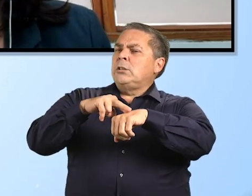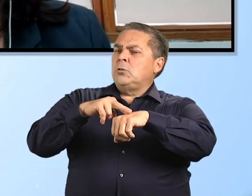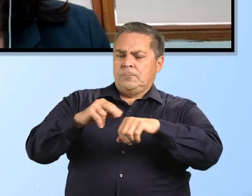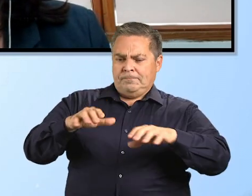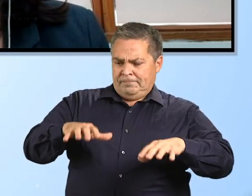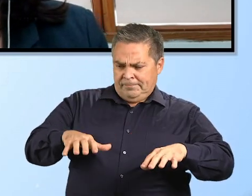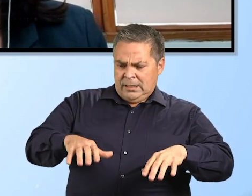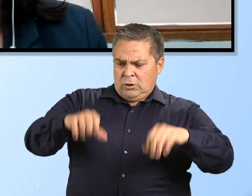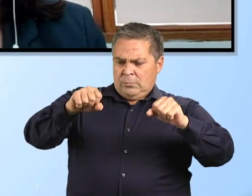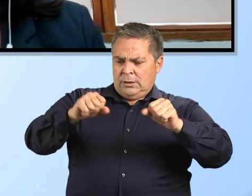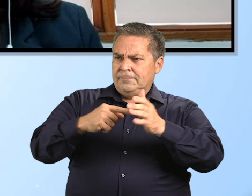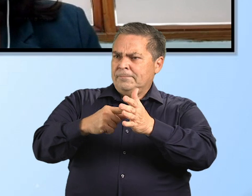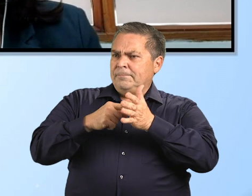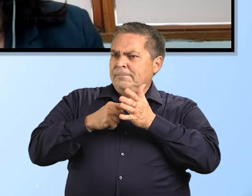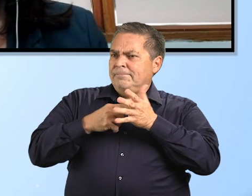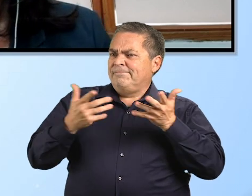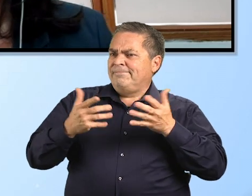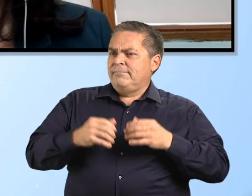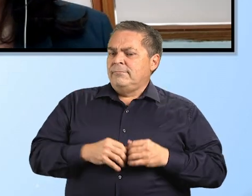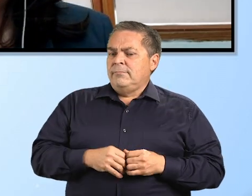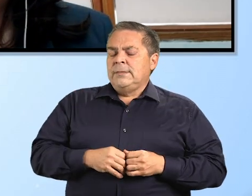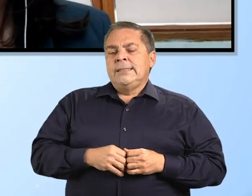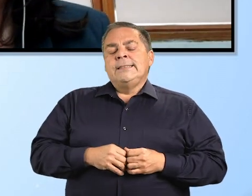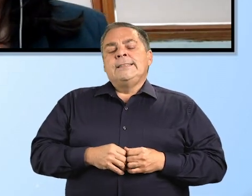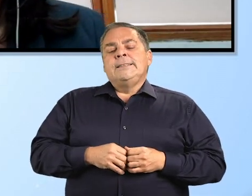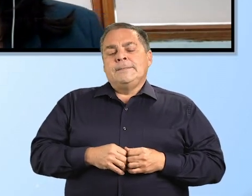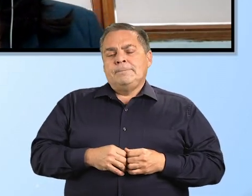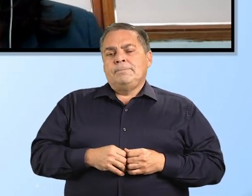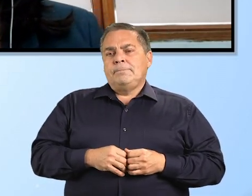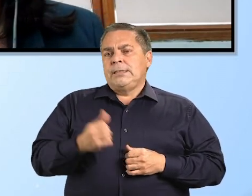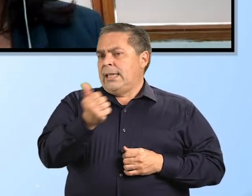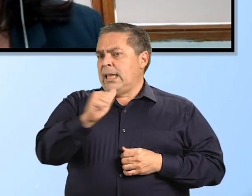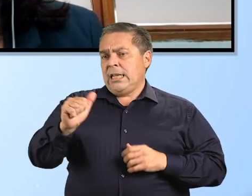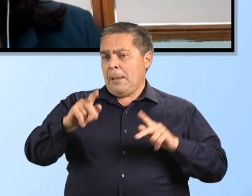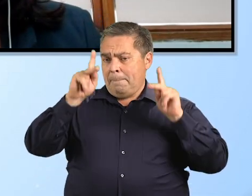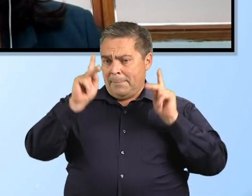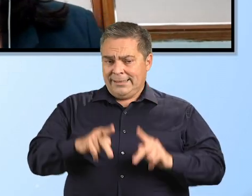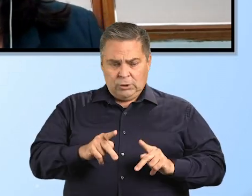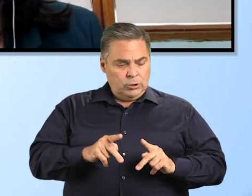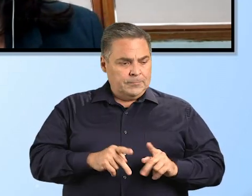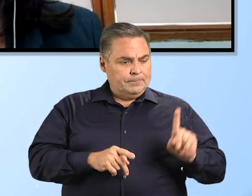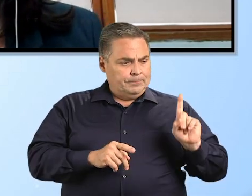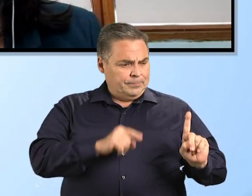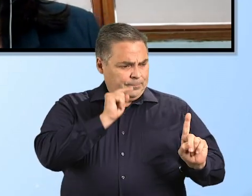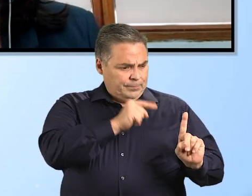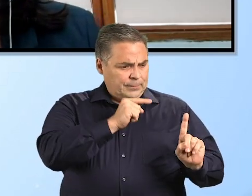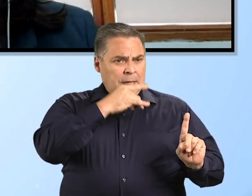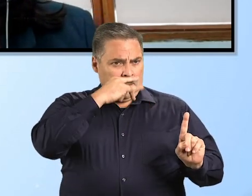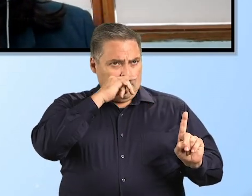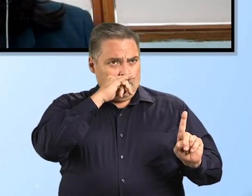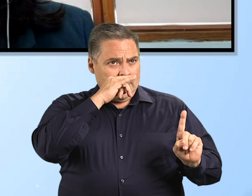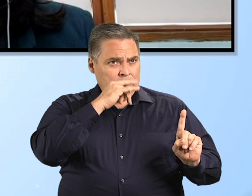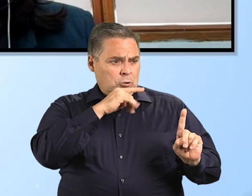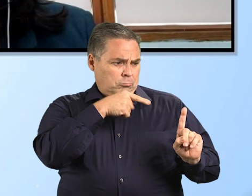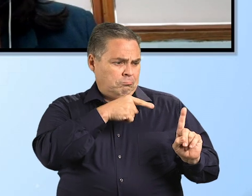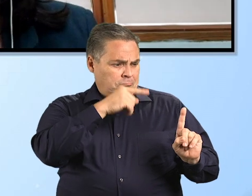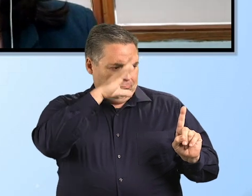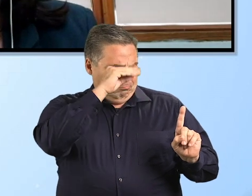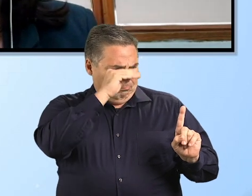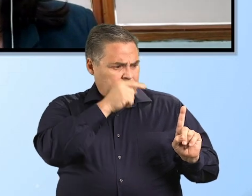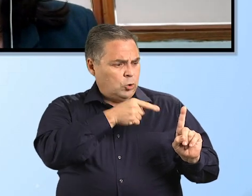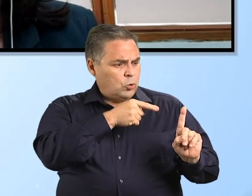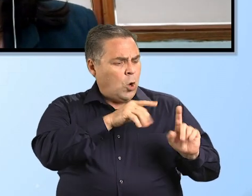Puerto Rico? Bien, para adoptar en Puerto Rico, toda persona debe ser mayor de 14 años del menor, ¿verdad?, que va a